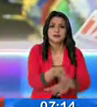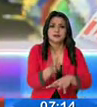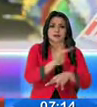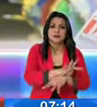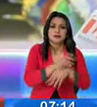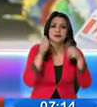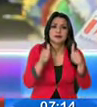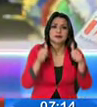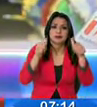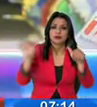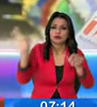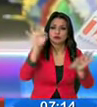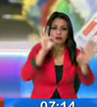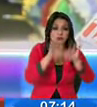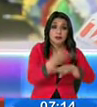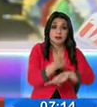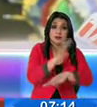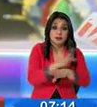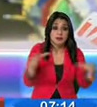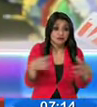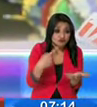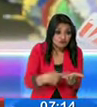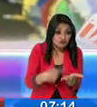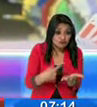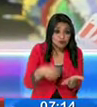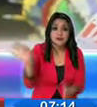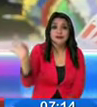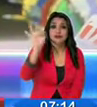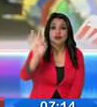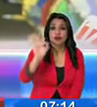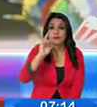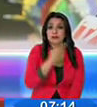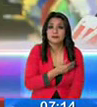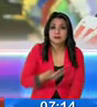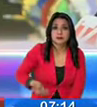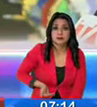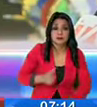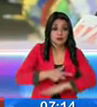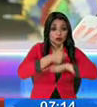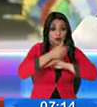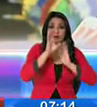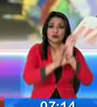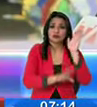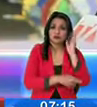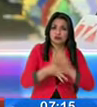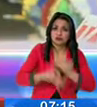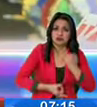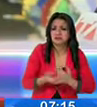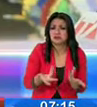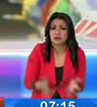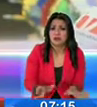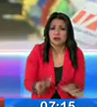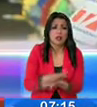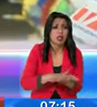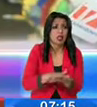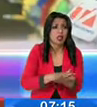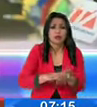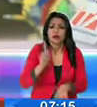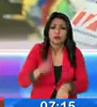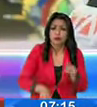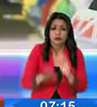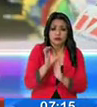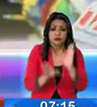terna para que la asamblea en su sesión del pleno decida ahí no habla de la corte constitucional así que no tenemos por qué enredar nos aplique